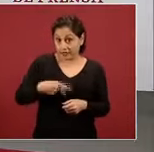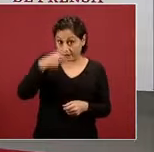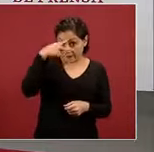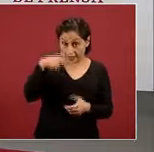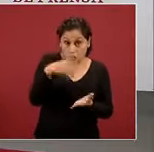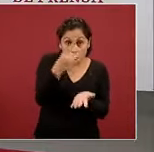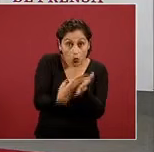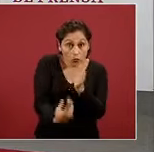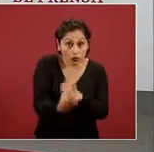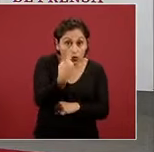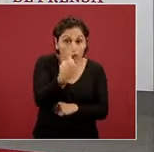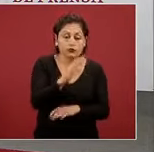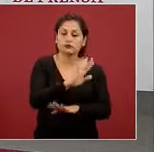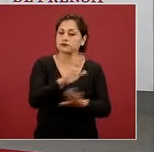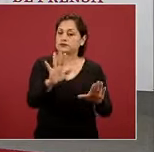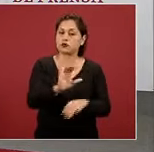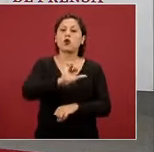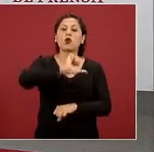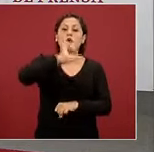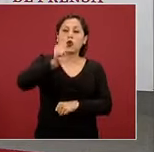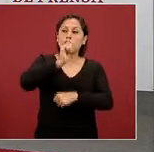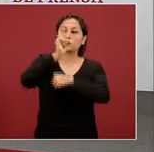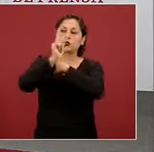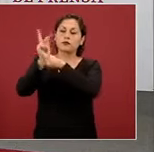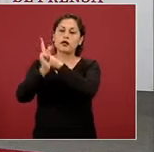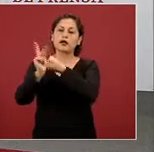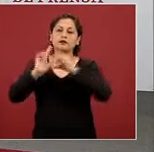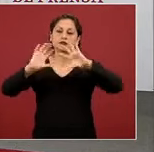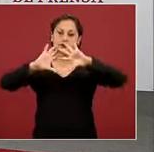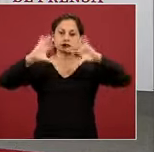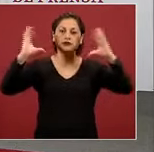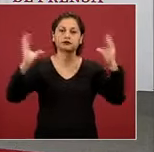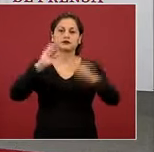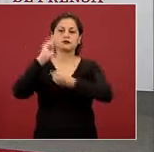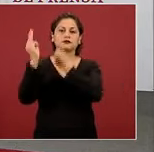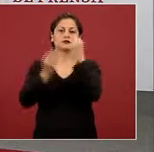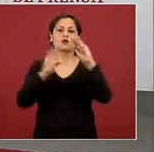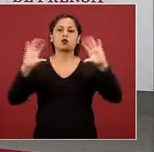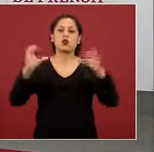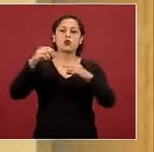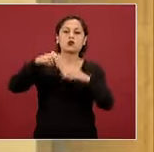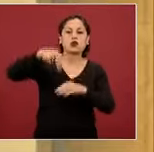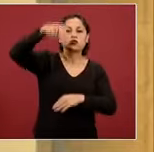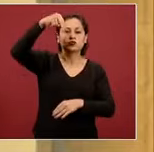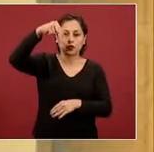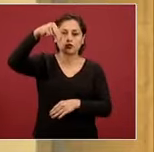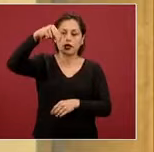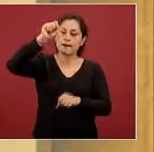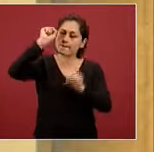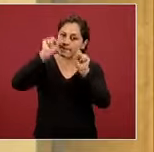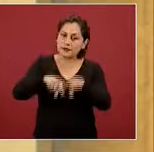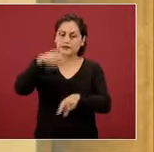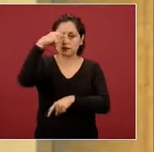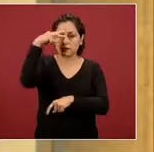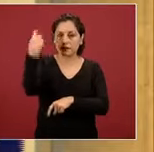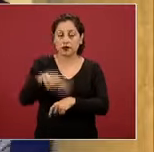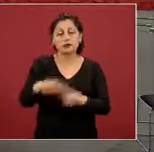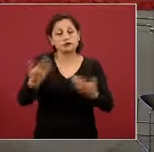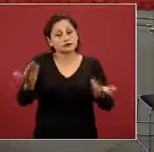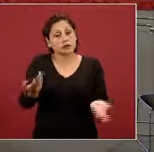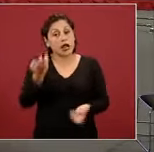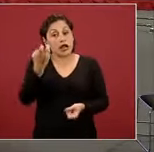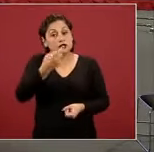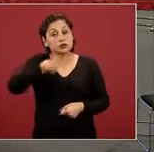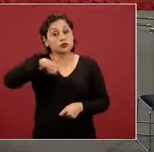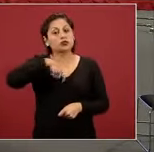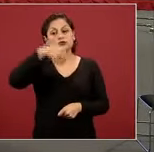No. En los países del hemisferio norte, pero incluido México. Eso es la expectativa. Es